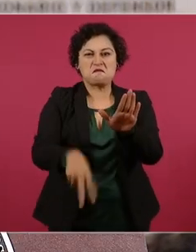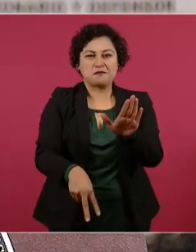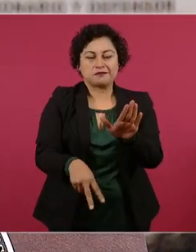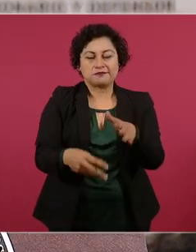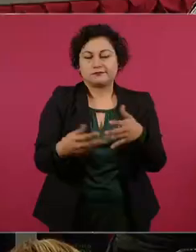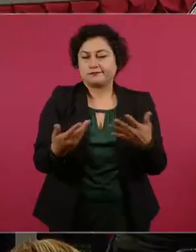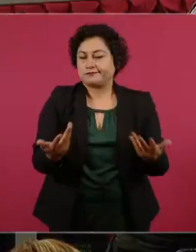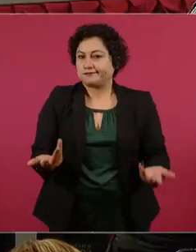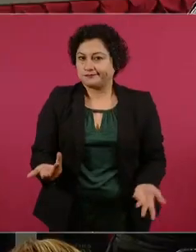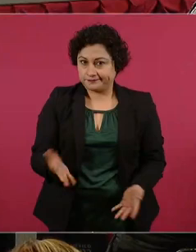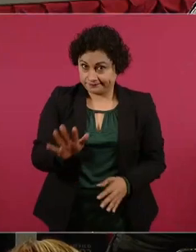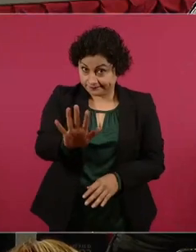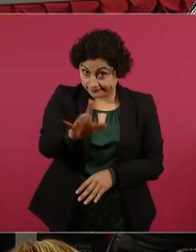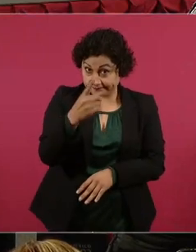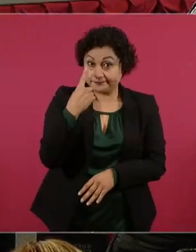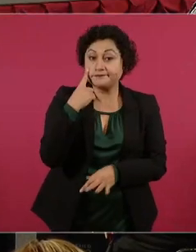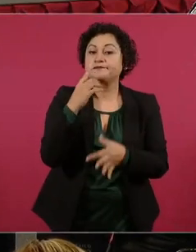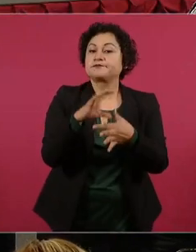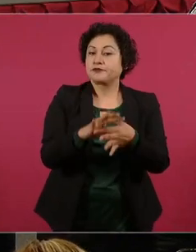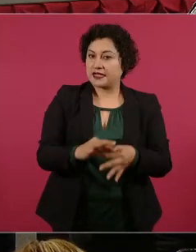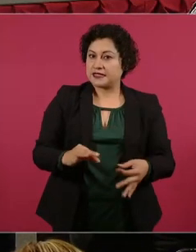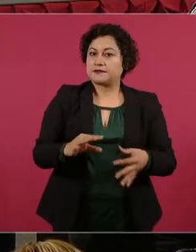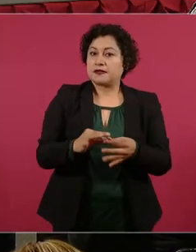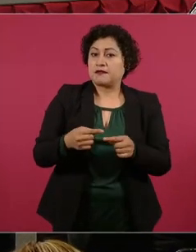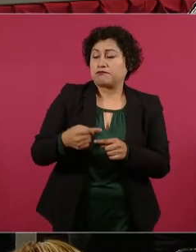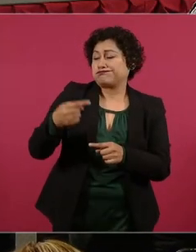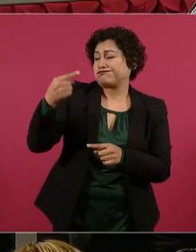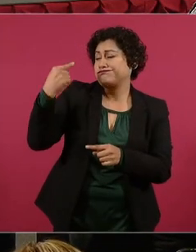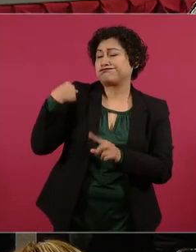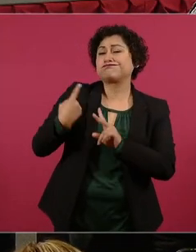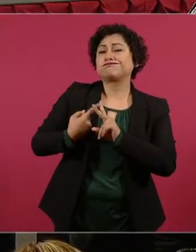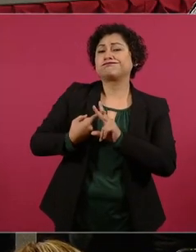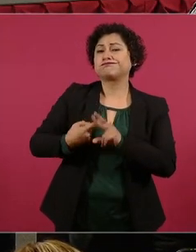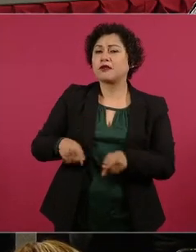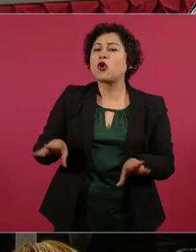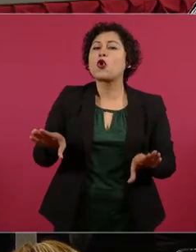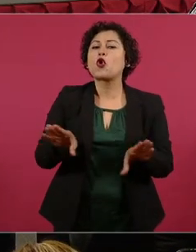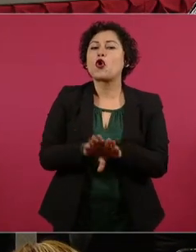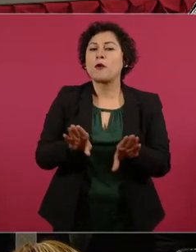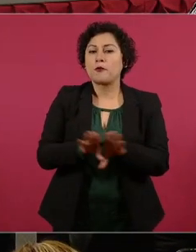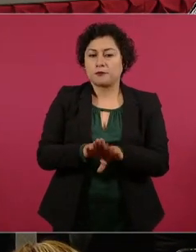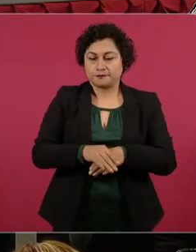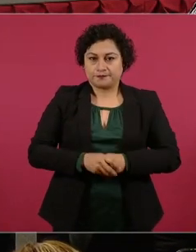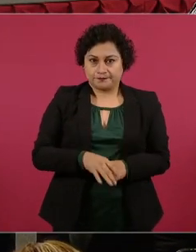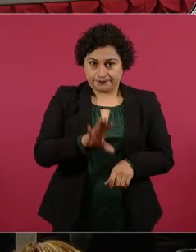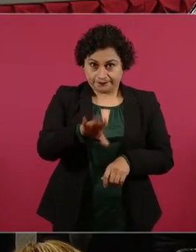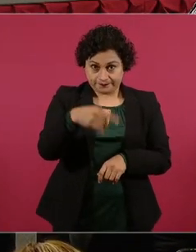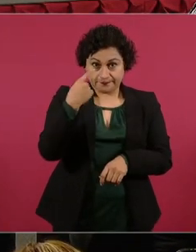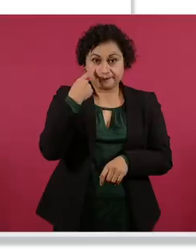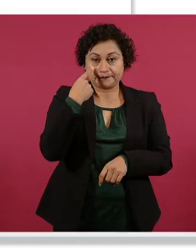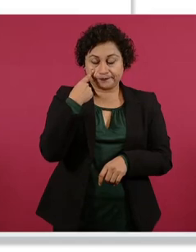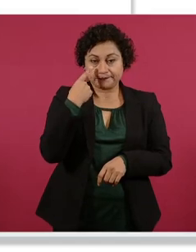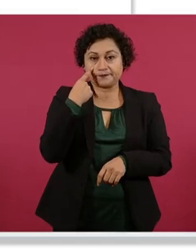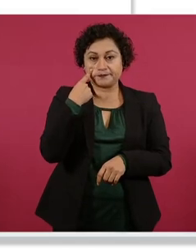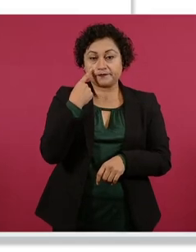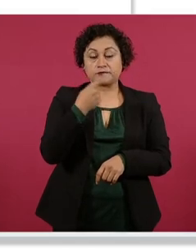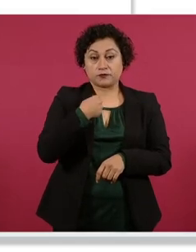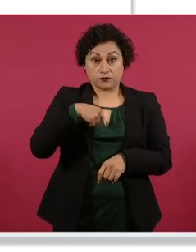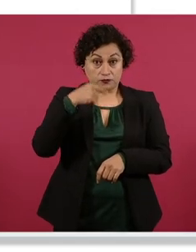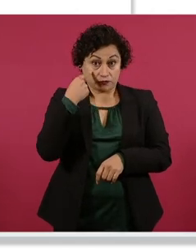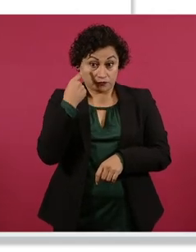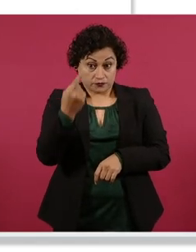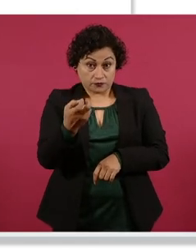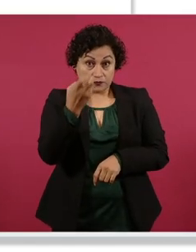cómo inició y en qué va este tren de la infodemia. En este análisis cuantitativo vemos cómo se publicaron